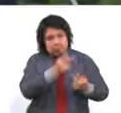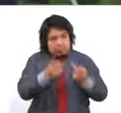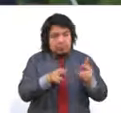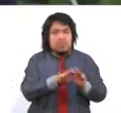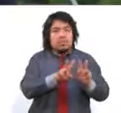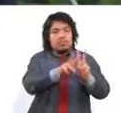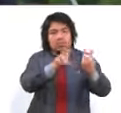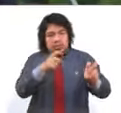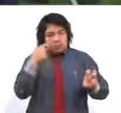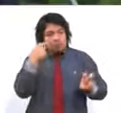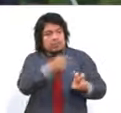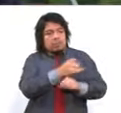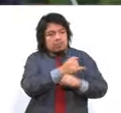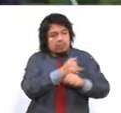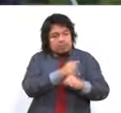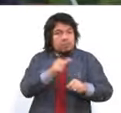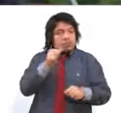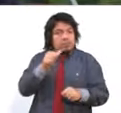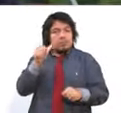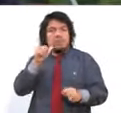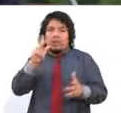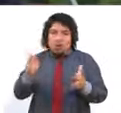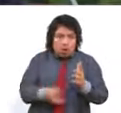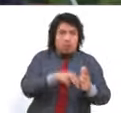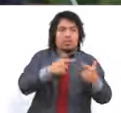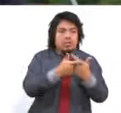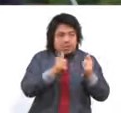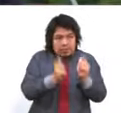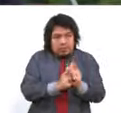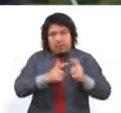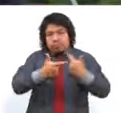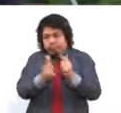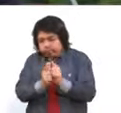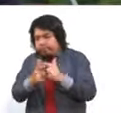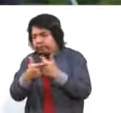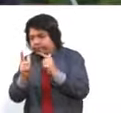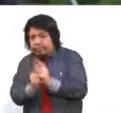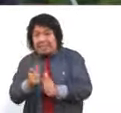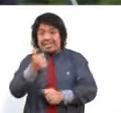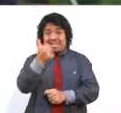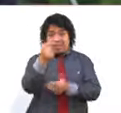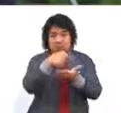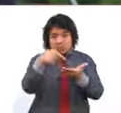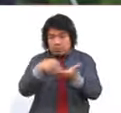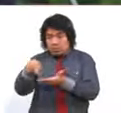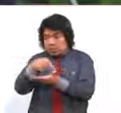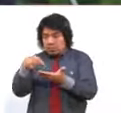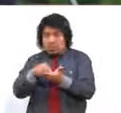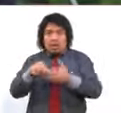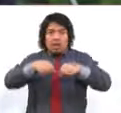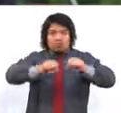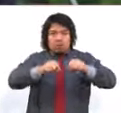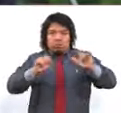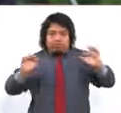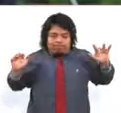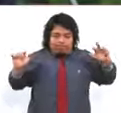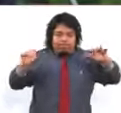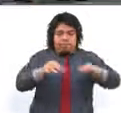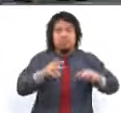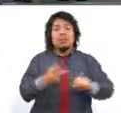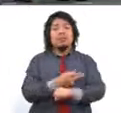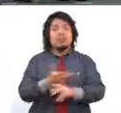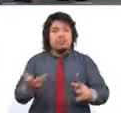va el tema de la investigación. Ayer nuevamente estos grupos, ahora seis puntos de la Ciudad de México en la noche, pues se dieron cita nuevamente de motociclistas,